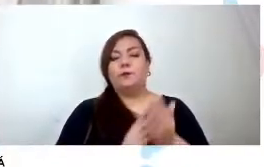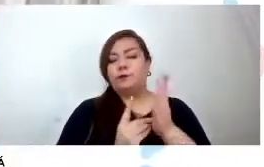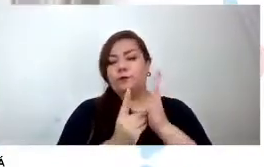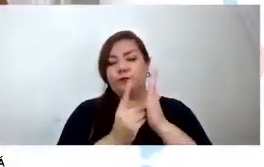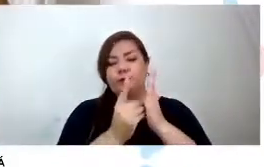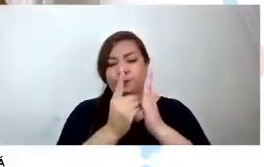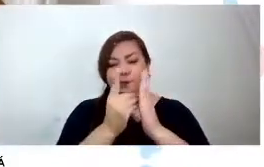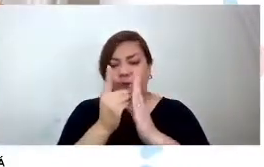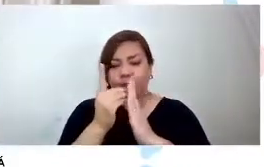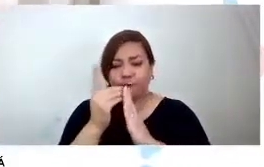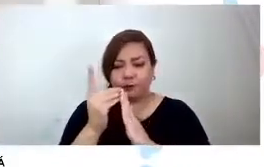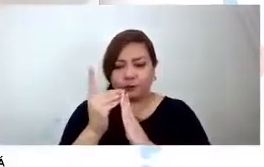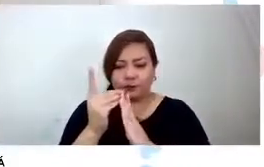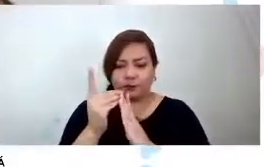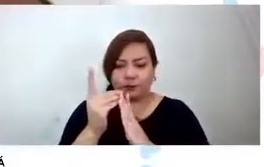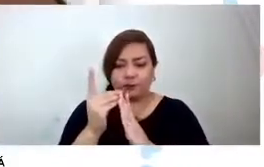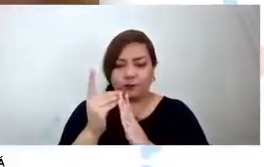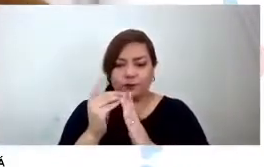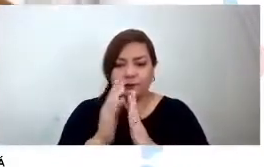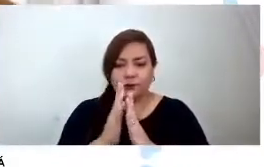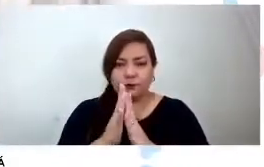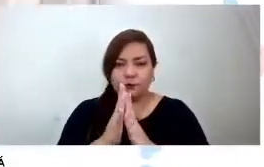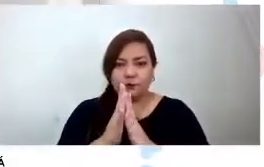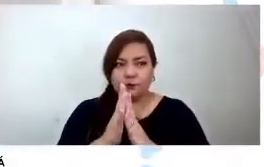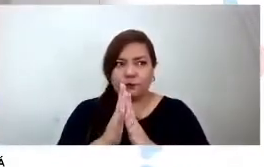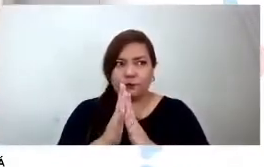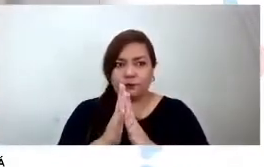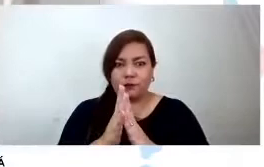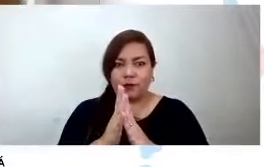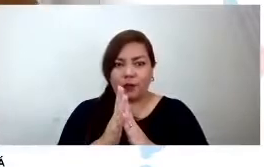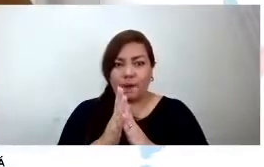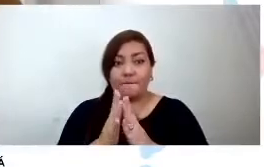desarrollarse en forma masiva